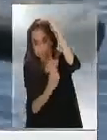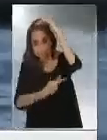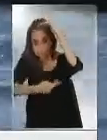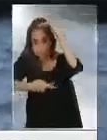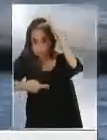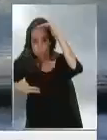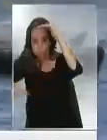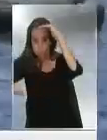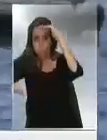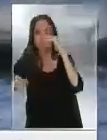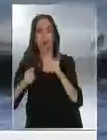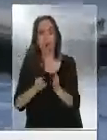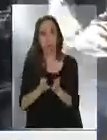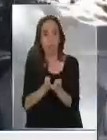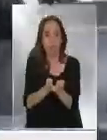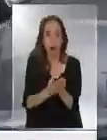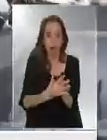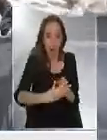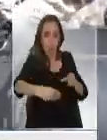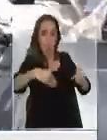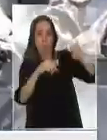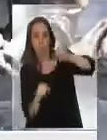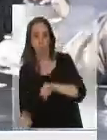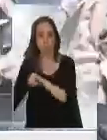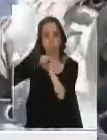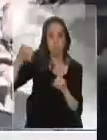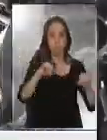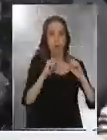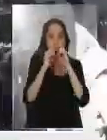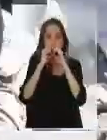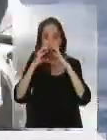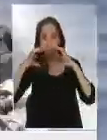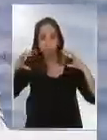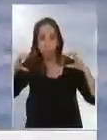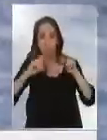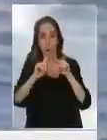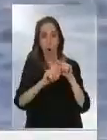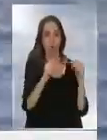en diferentes tipos de embarcaciones.